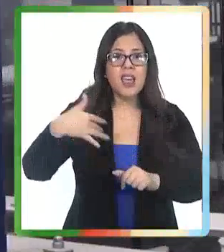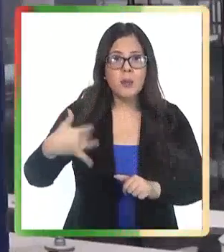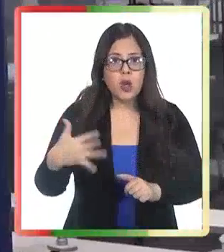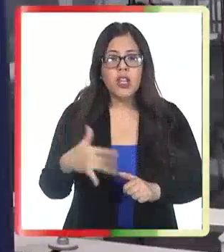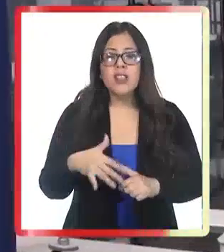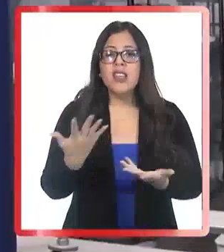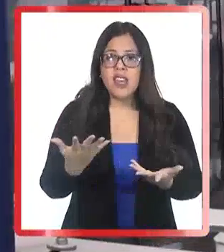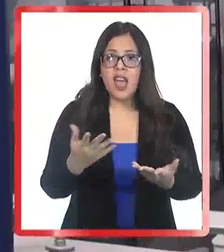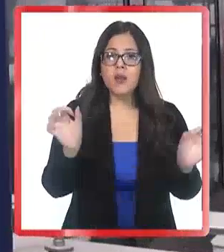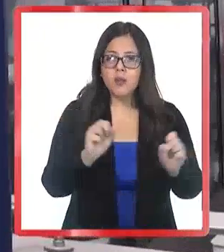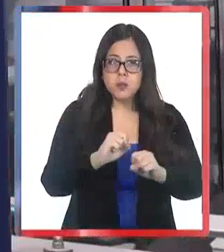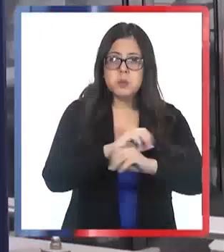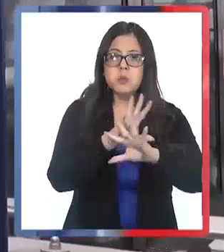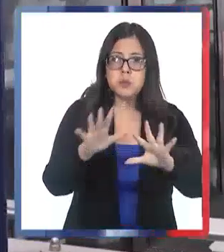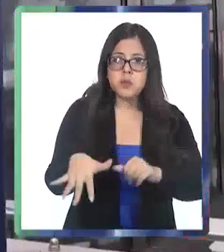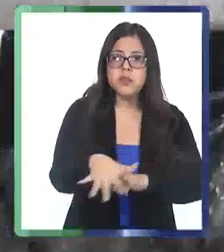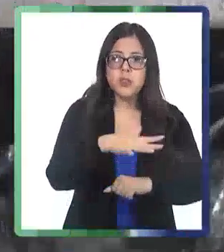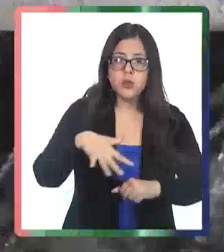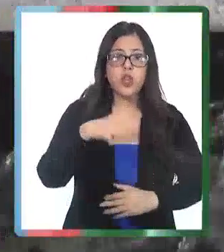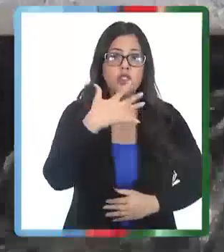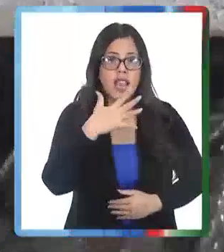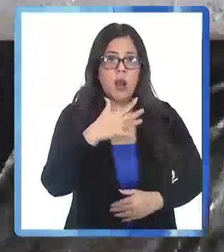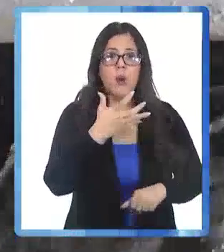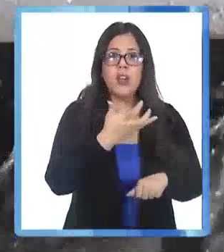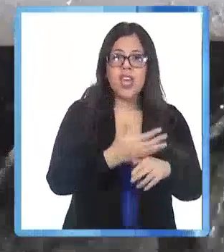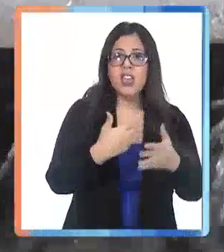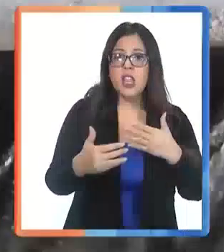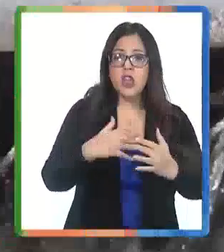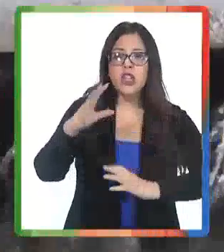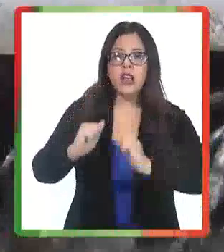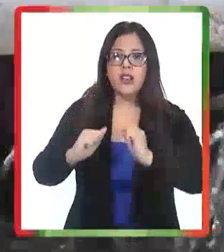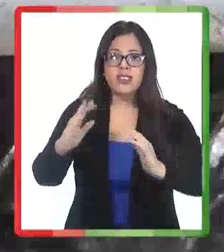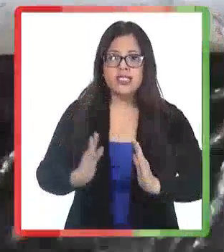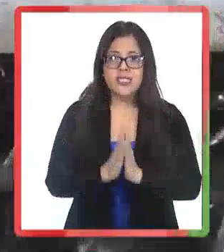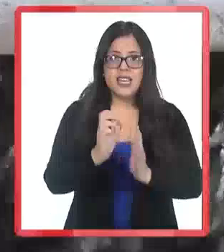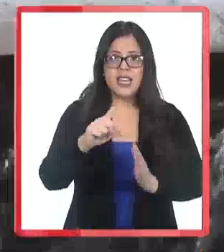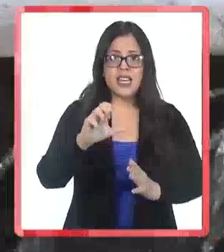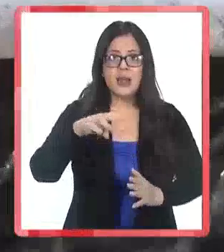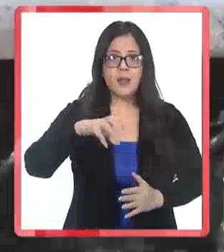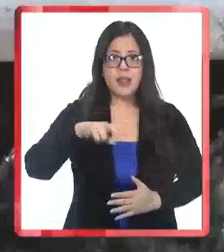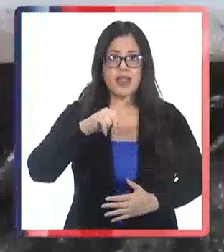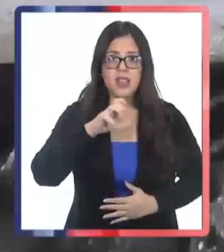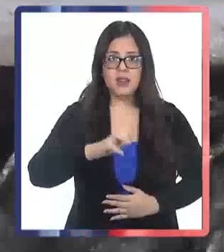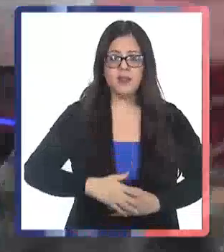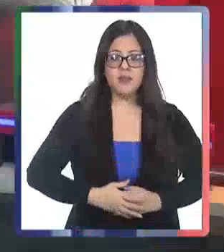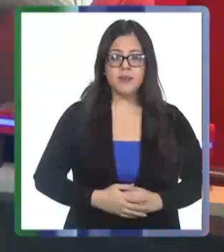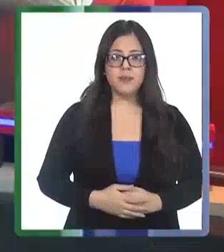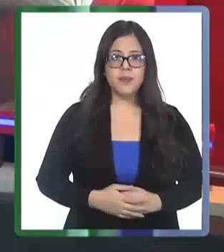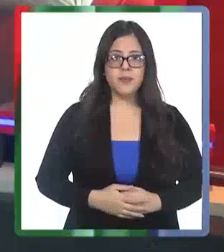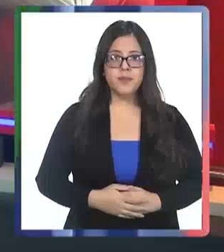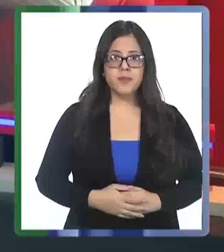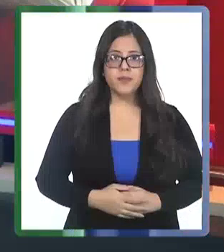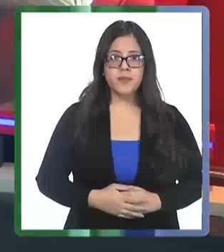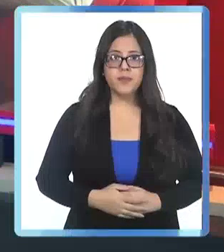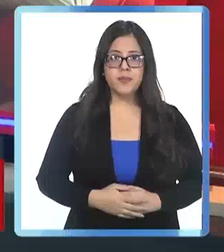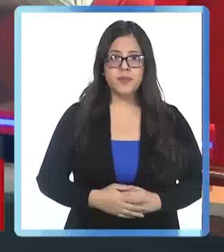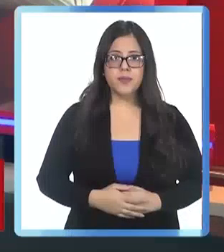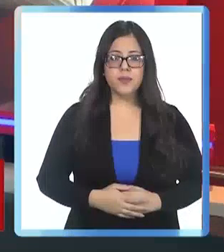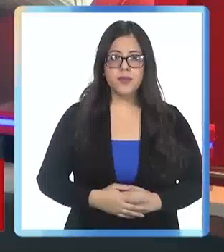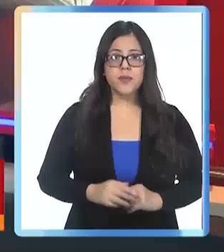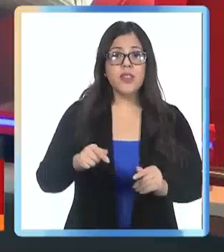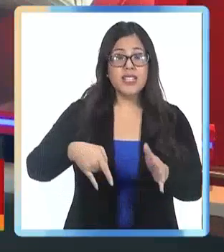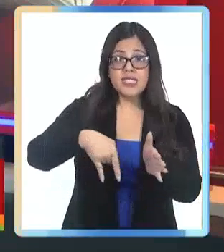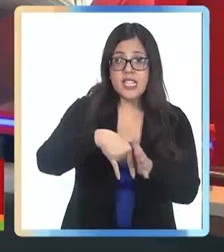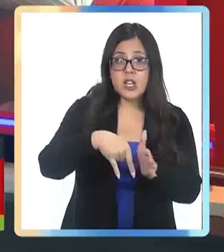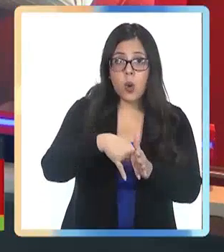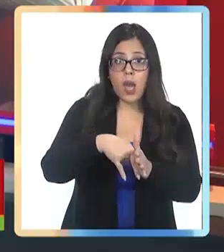la importancia de que se aclare la real condición del líquido que sale desde la conservera San Clemente. En Chiloé, como en